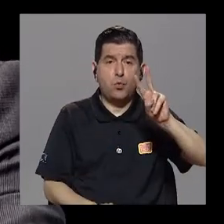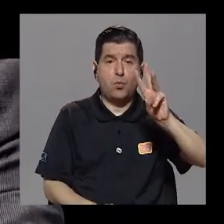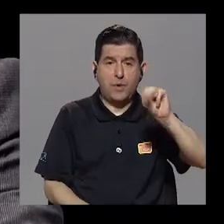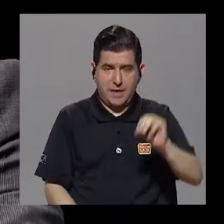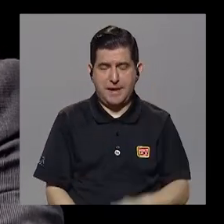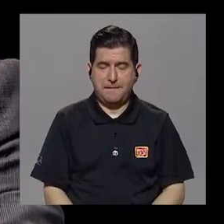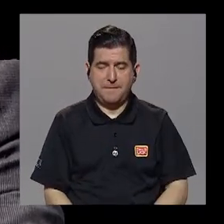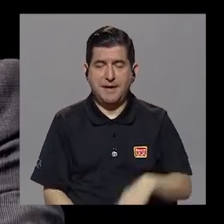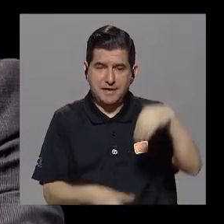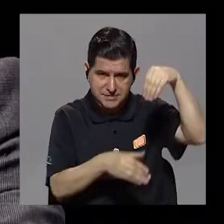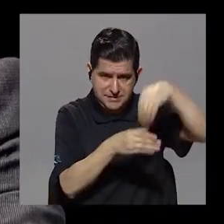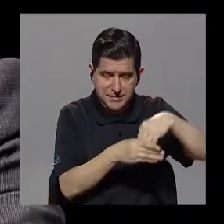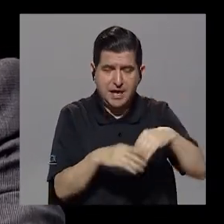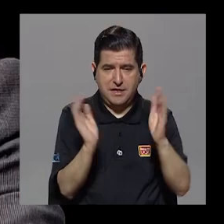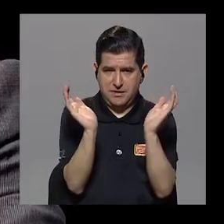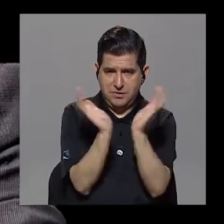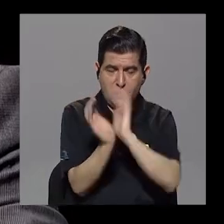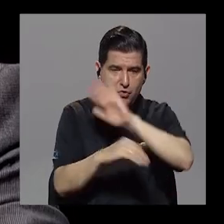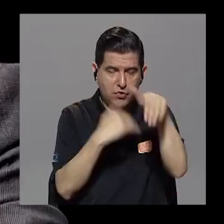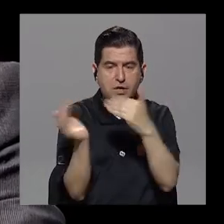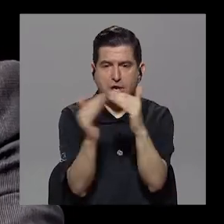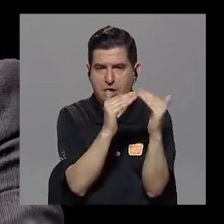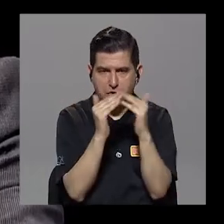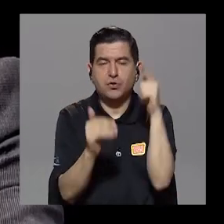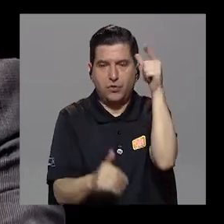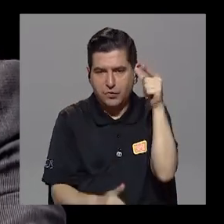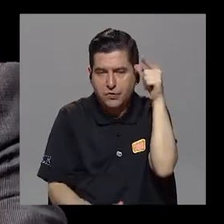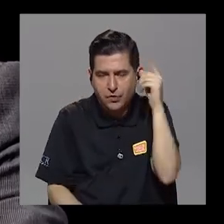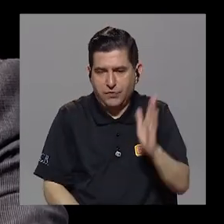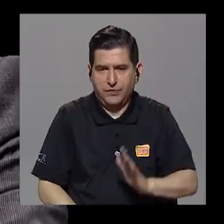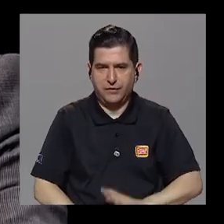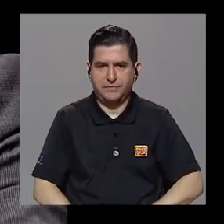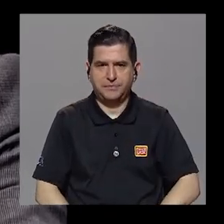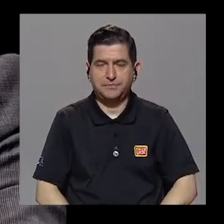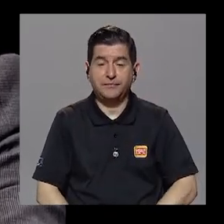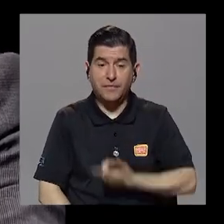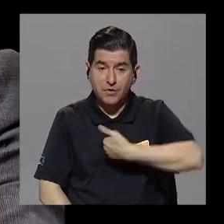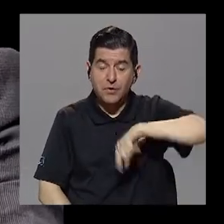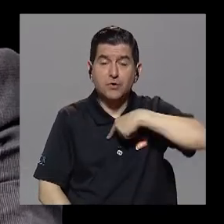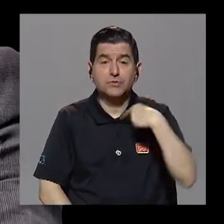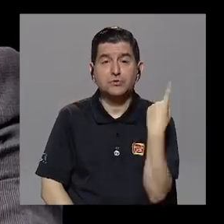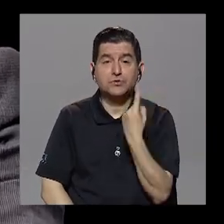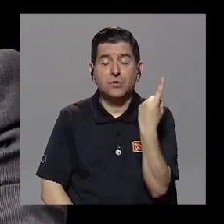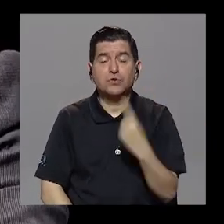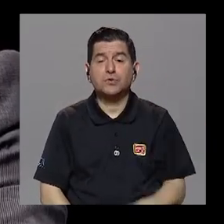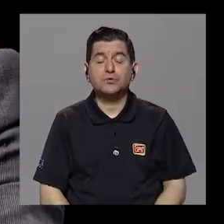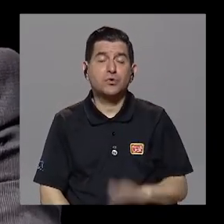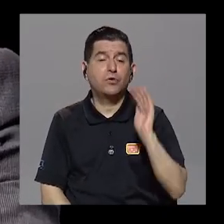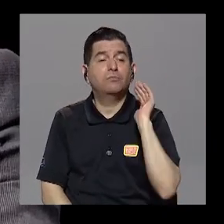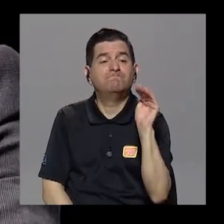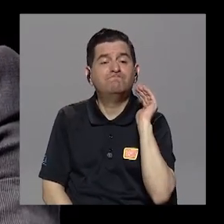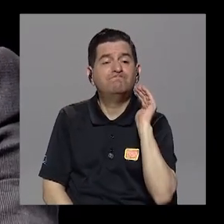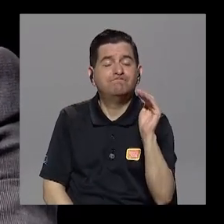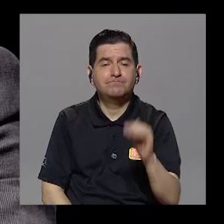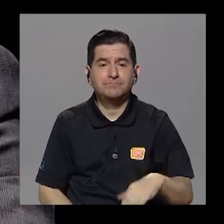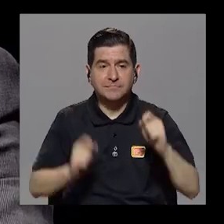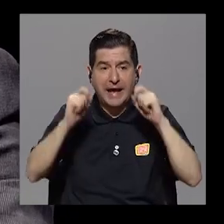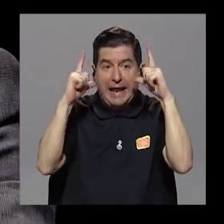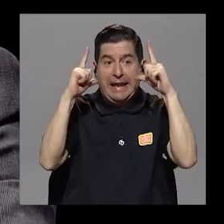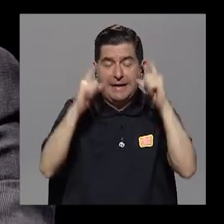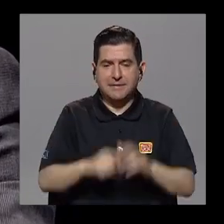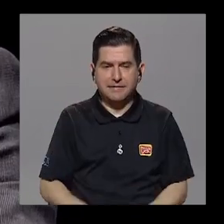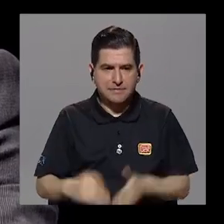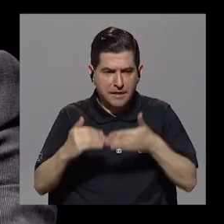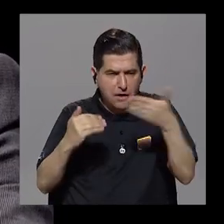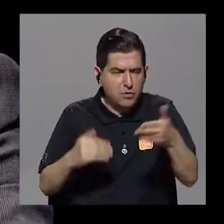IUVM que pertenece a la caja, coincido, y a toda la población, obviamente, nosotros solamente podemos alertar de